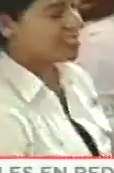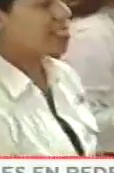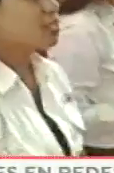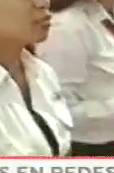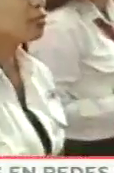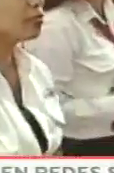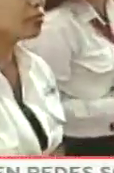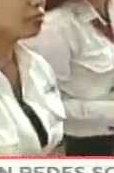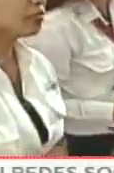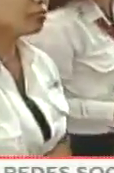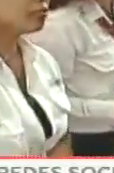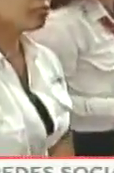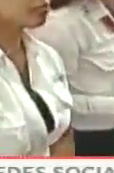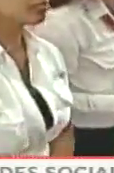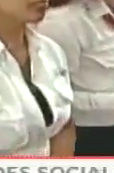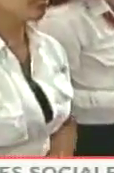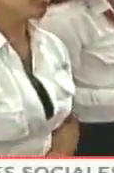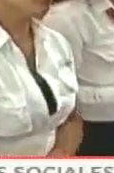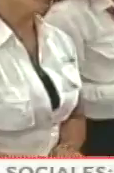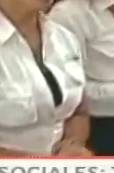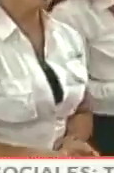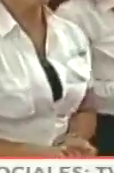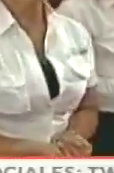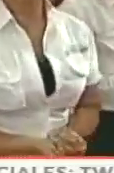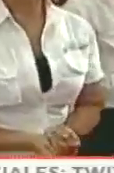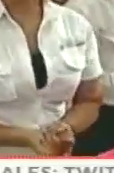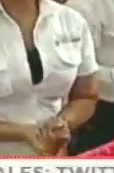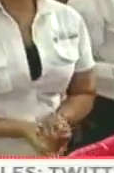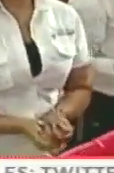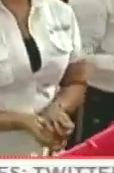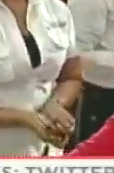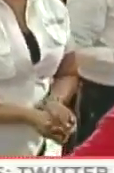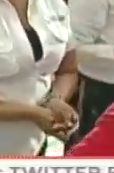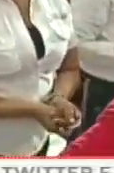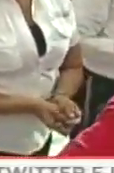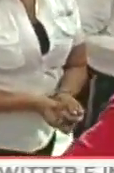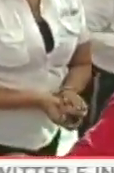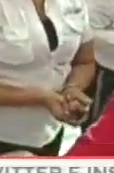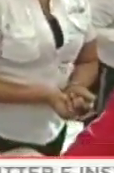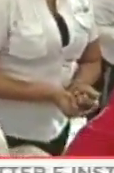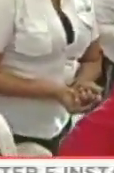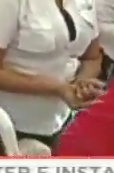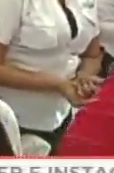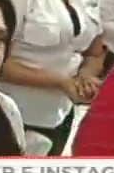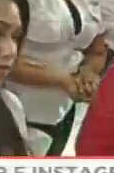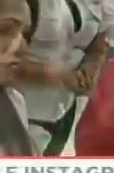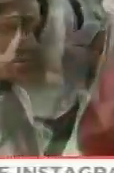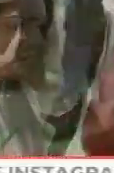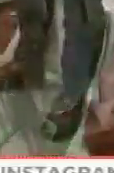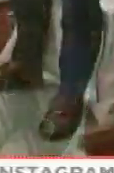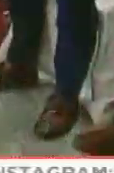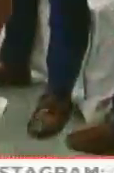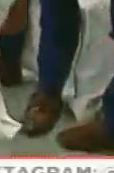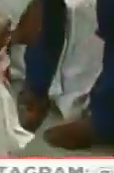dijo la verdad. Así le dio libertad, derrotando a